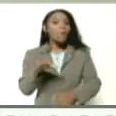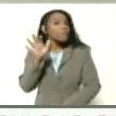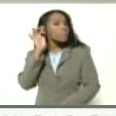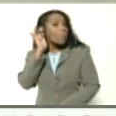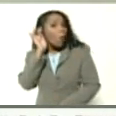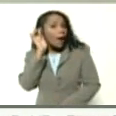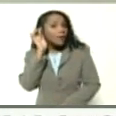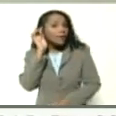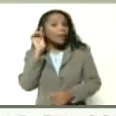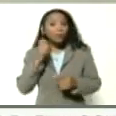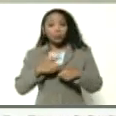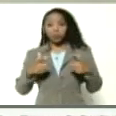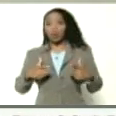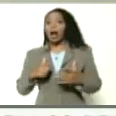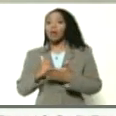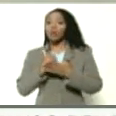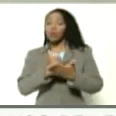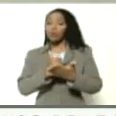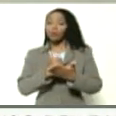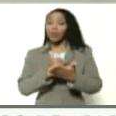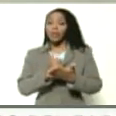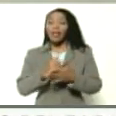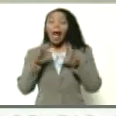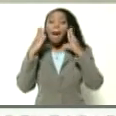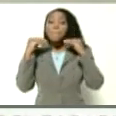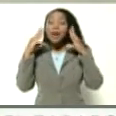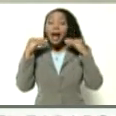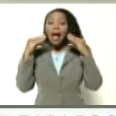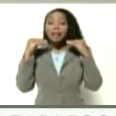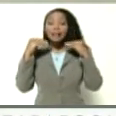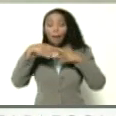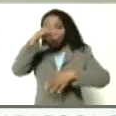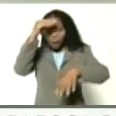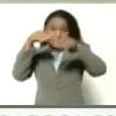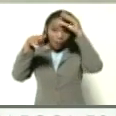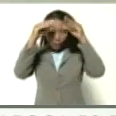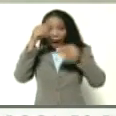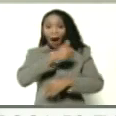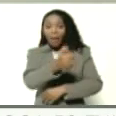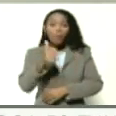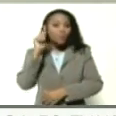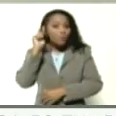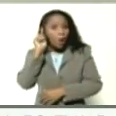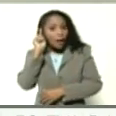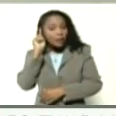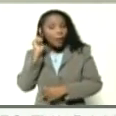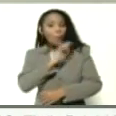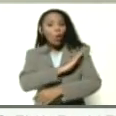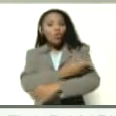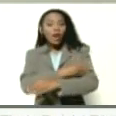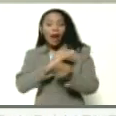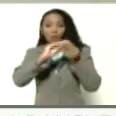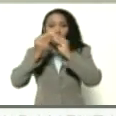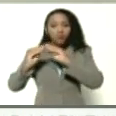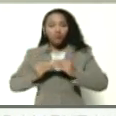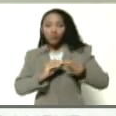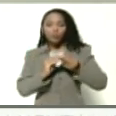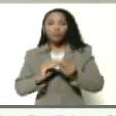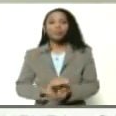y enriqueciéndose de las experiencias de cada hermana en su poder creador y su